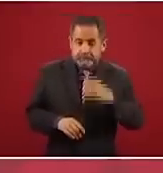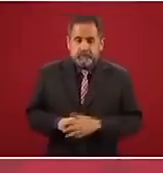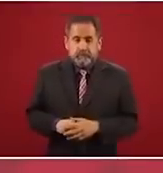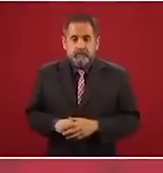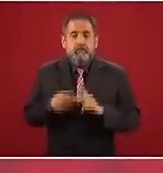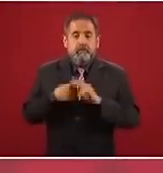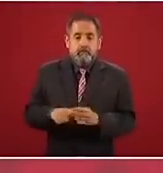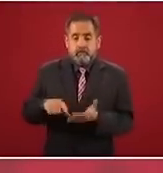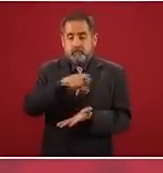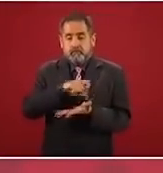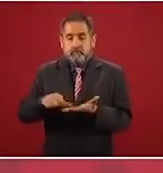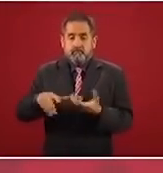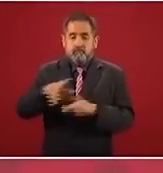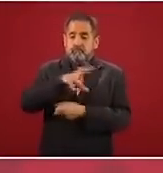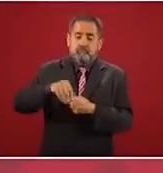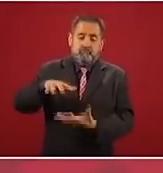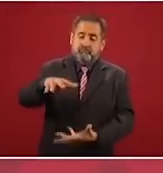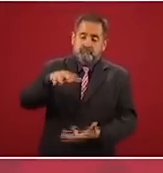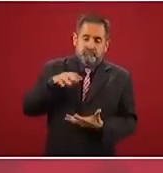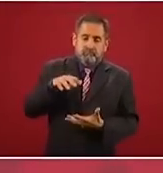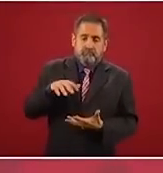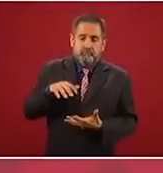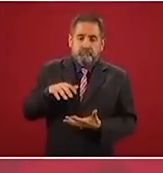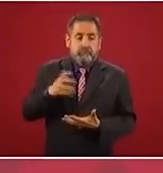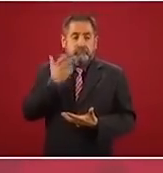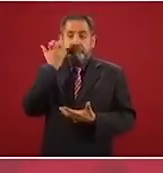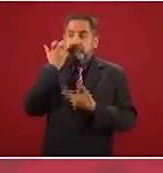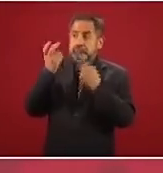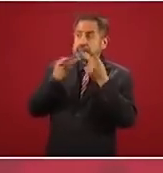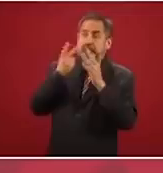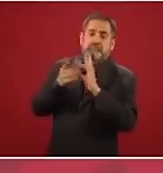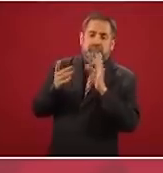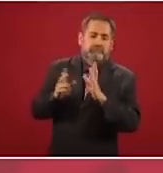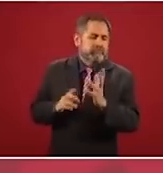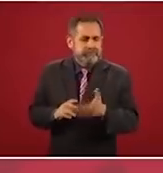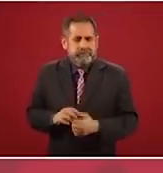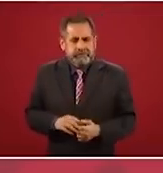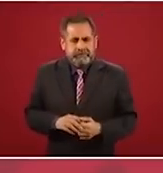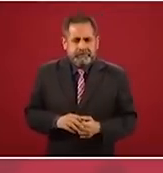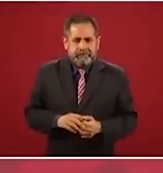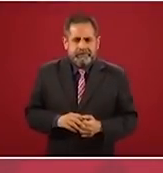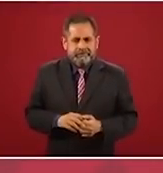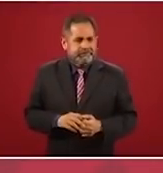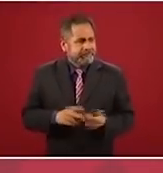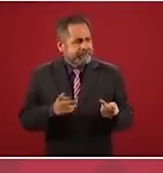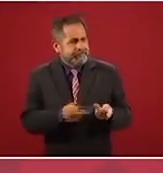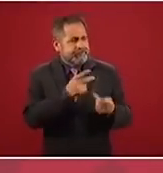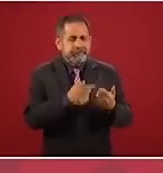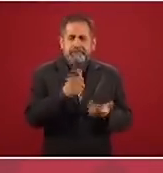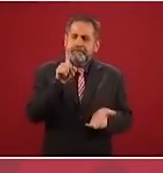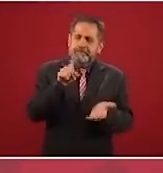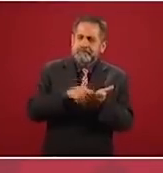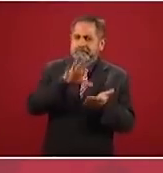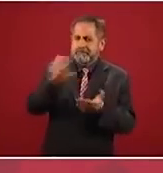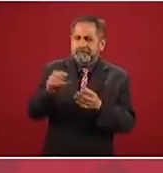Empezaron con las compras consolidadas y le daban mucho vuelo a eso, pero si se licitaban